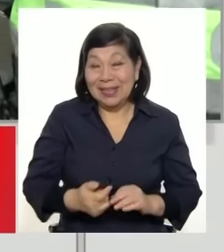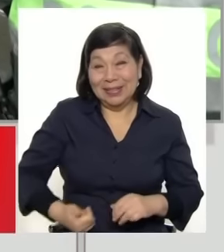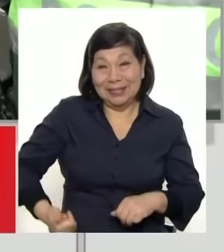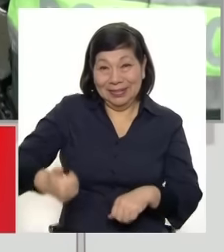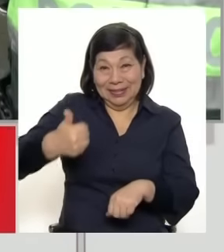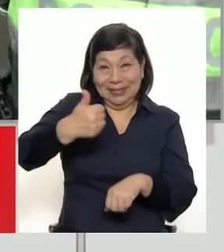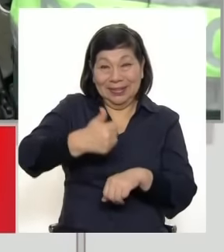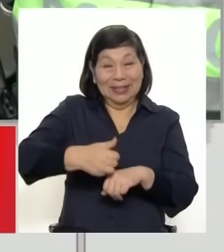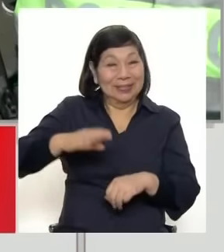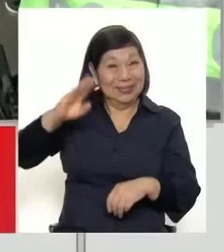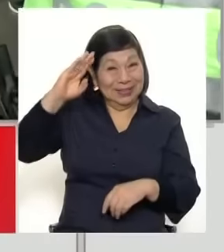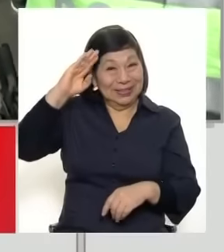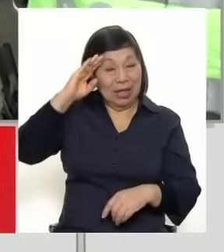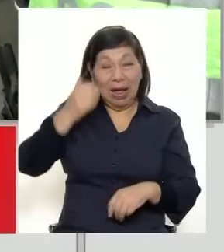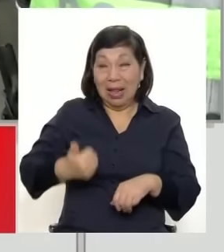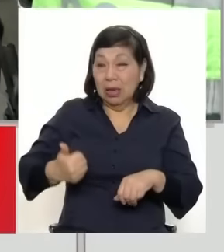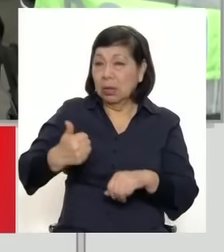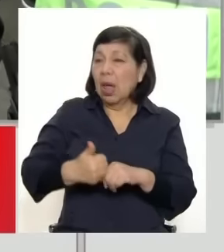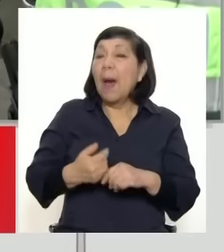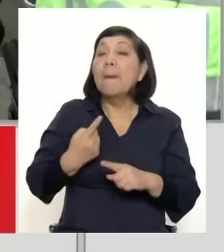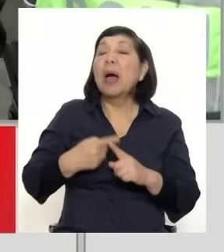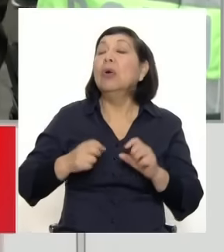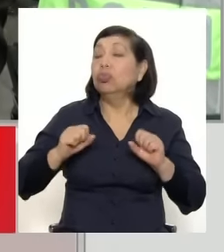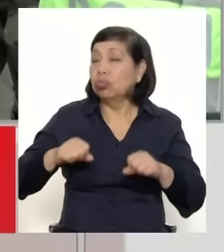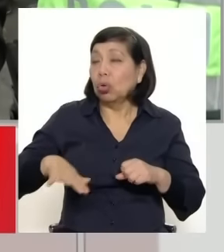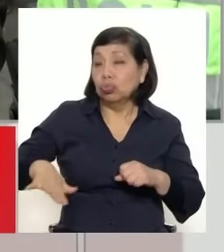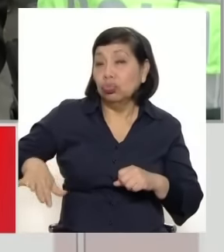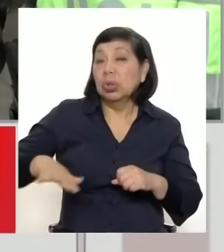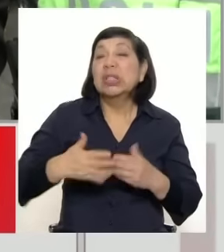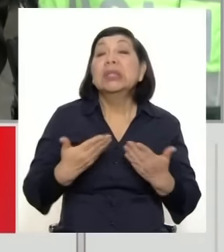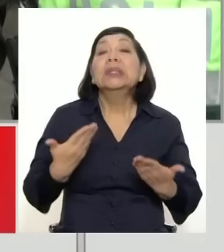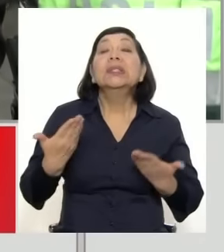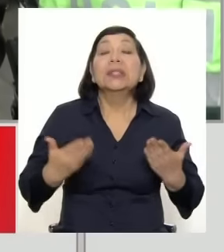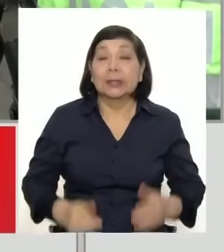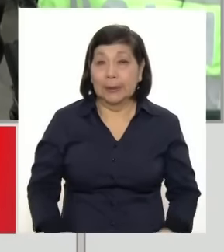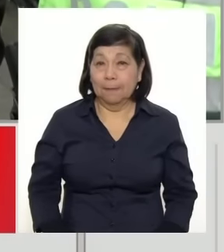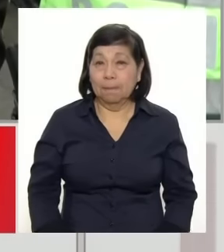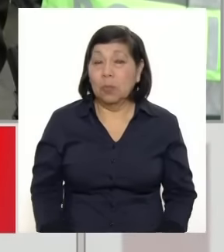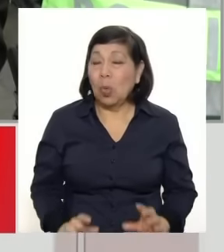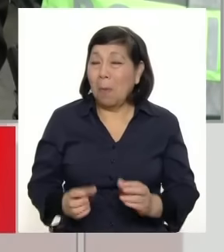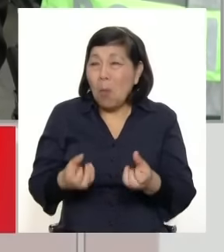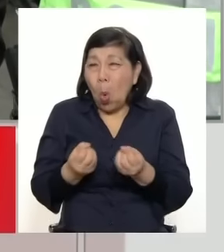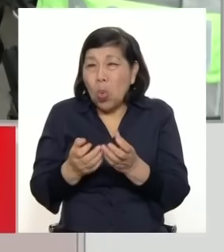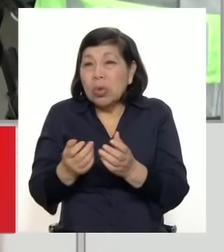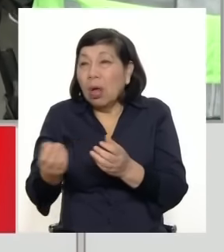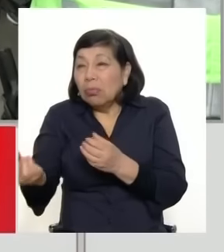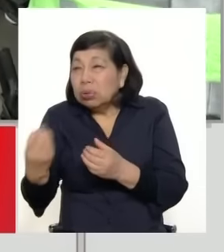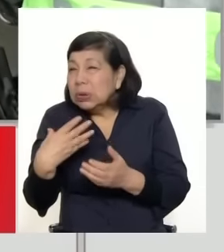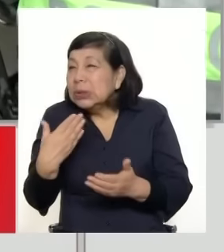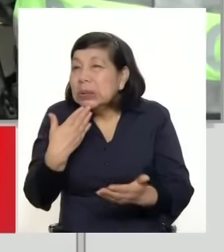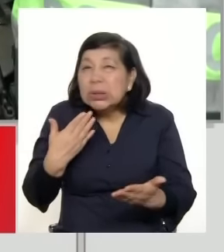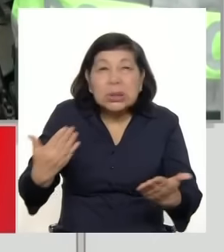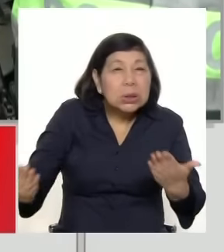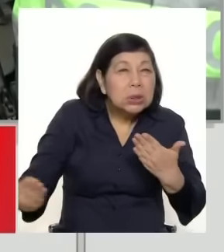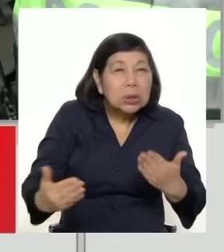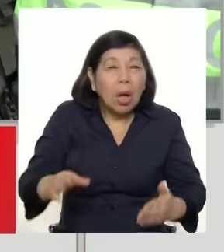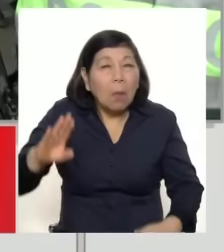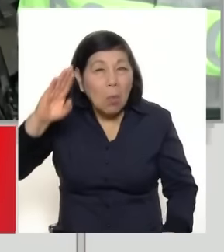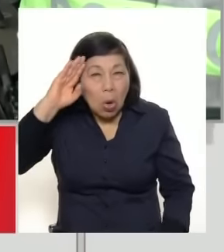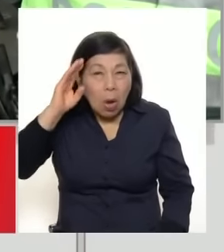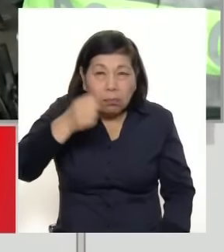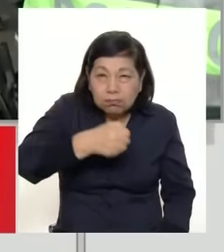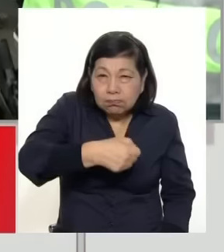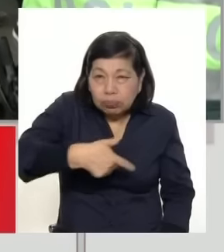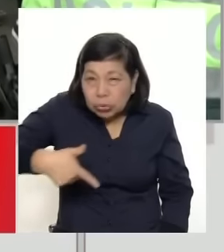general en la última entrevista, son líneas de acción que todo eso conlleva a aglutinar información, tanto de inteligencia como de